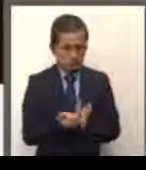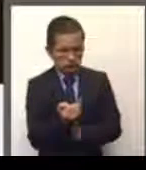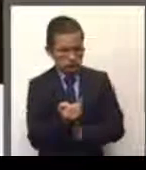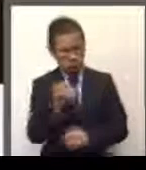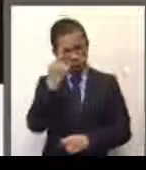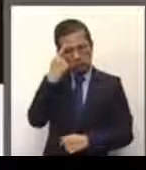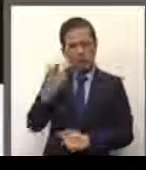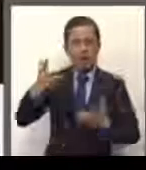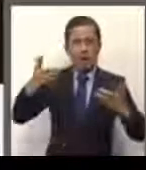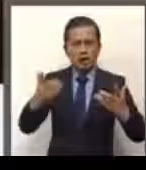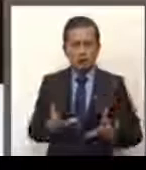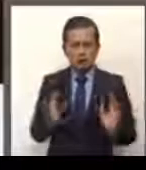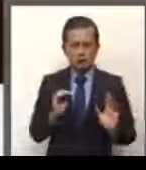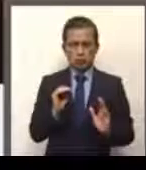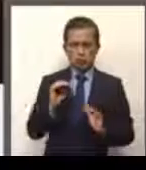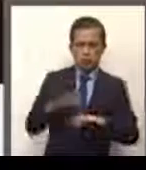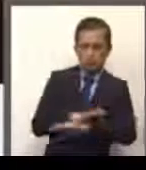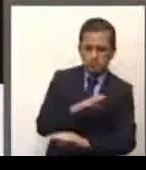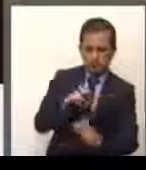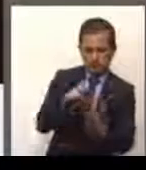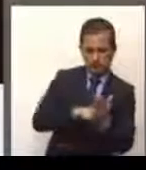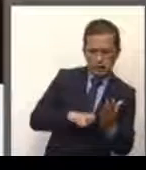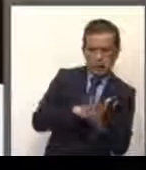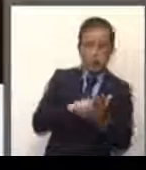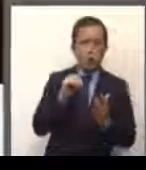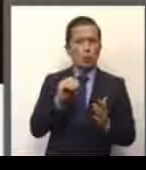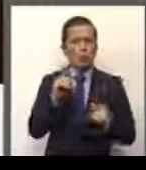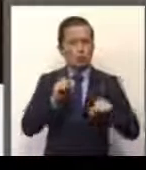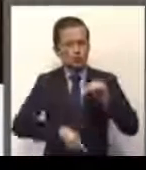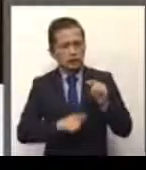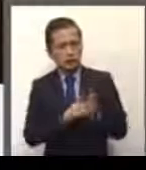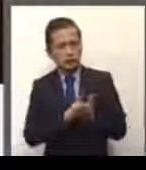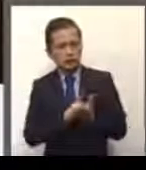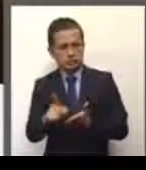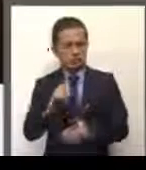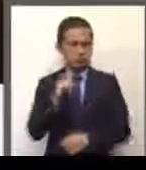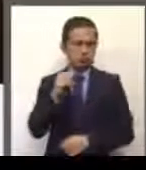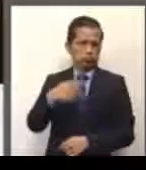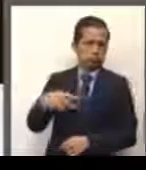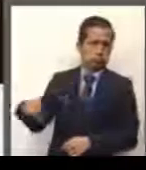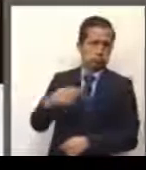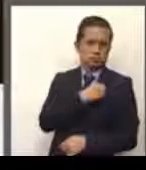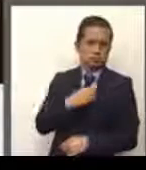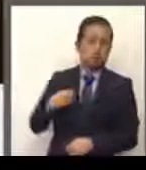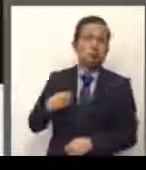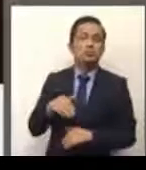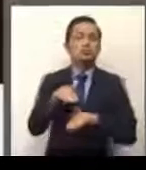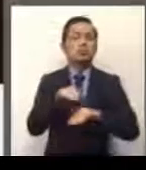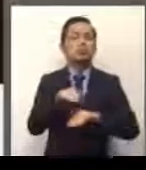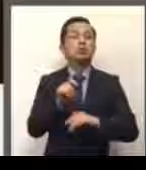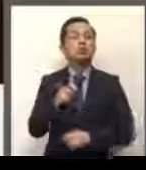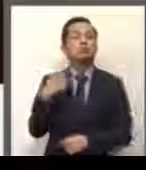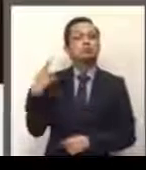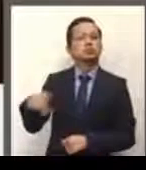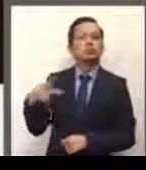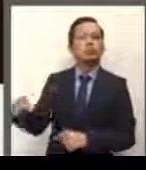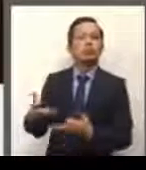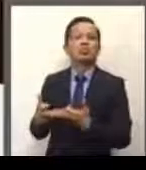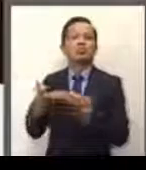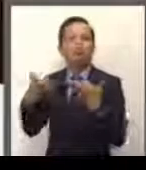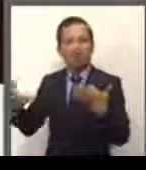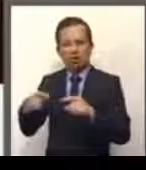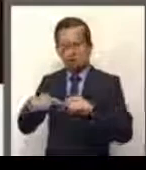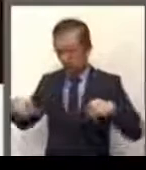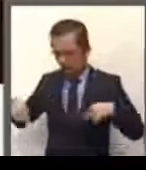disponer, crear, modificar o extinguir derechos y obligaciones respecto de sus tierras,